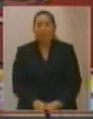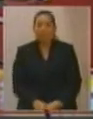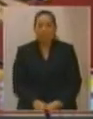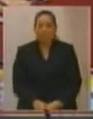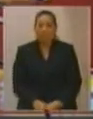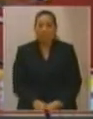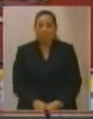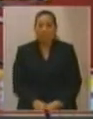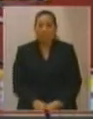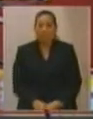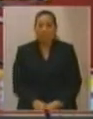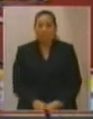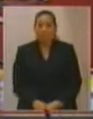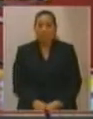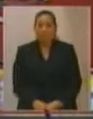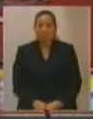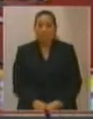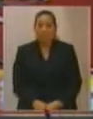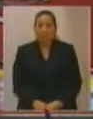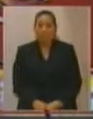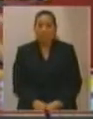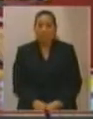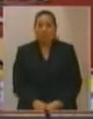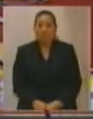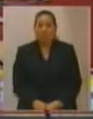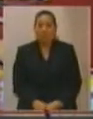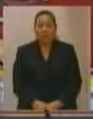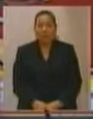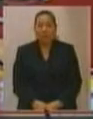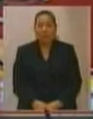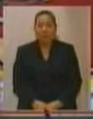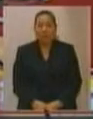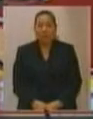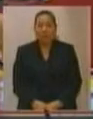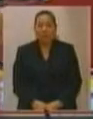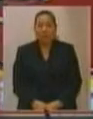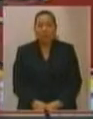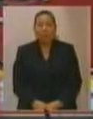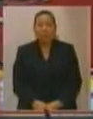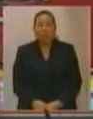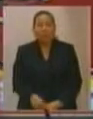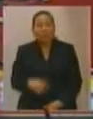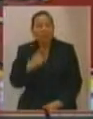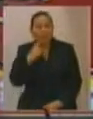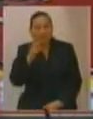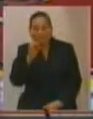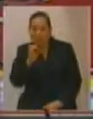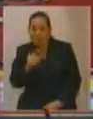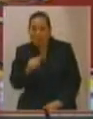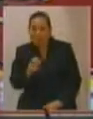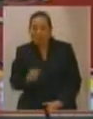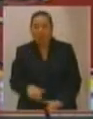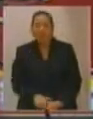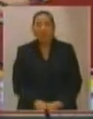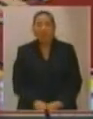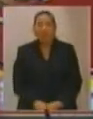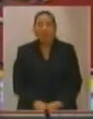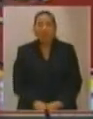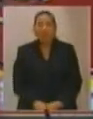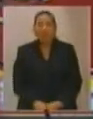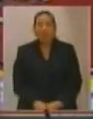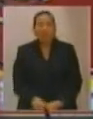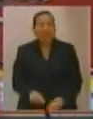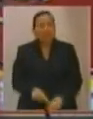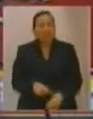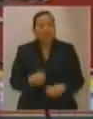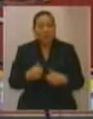que fue uno de esos personas gays, ¿no? Que a lo largo